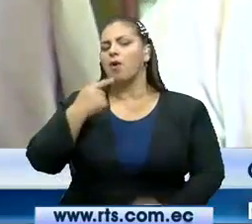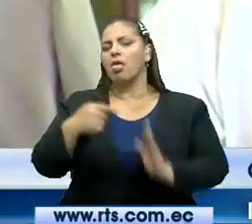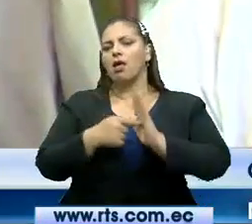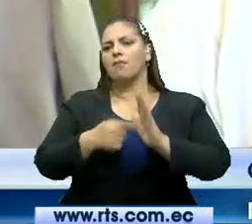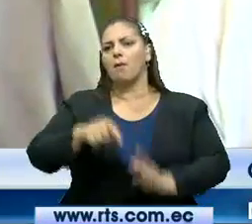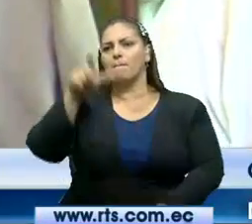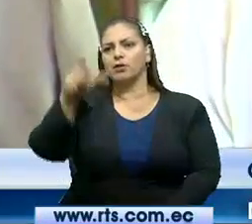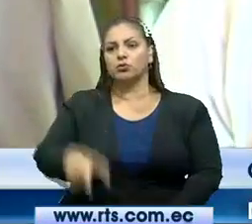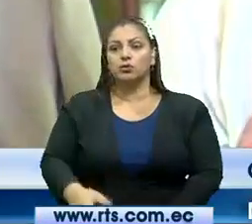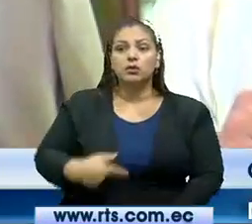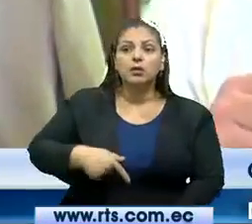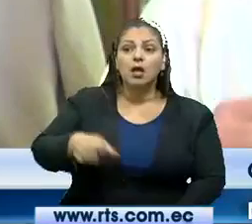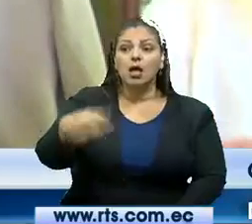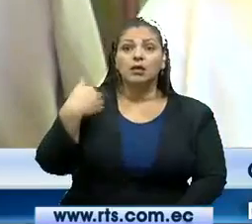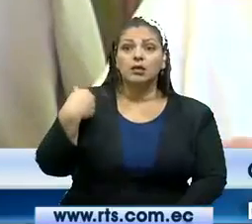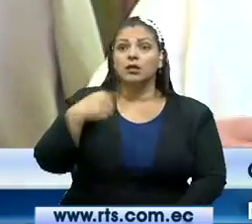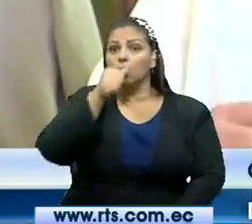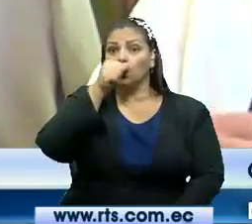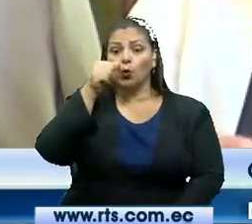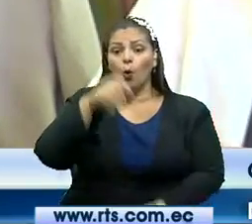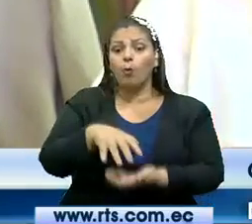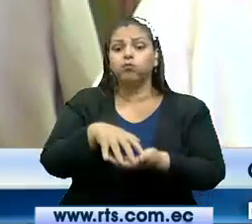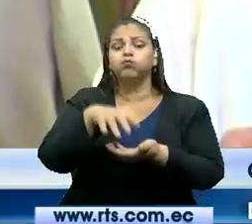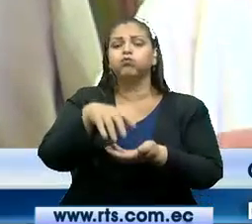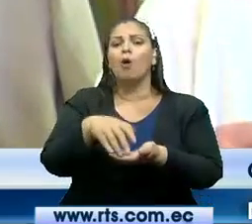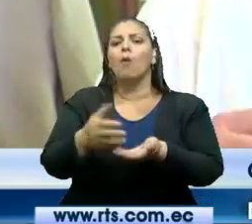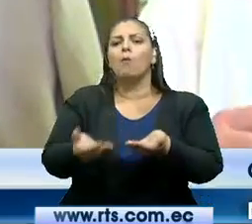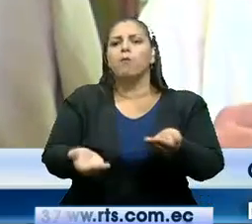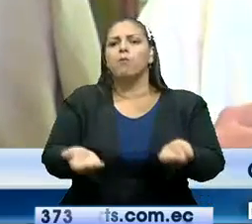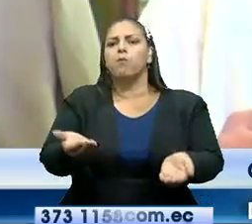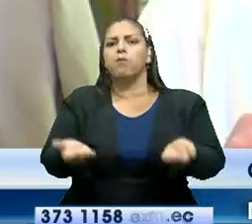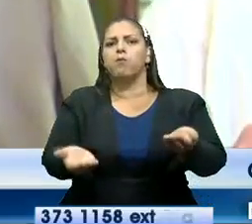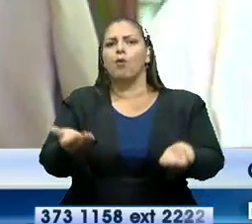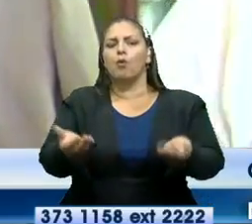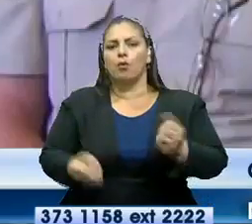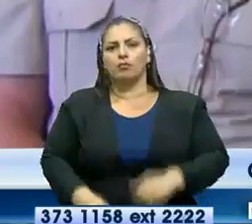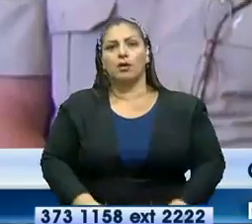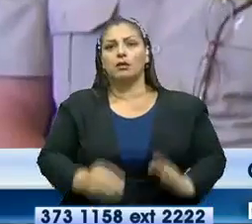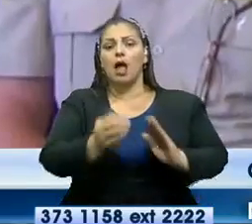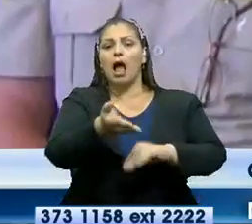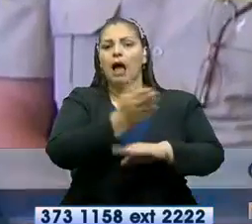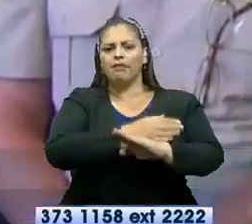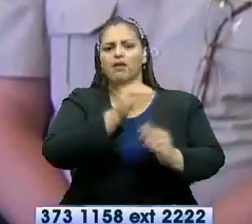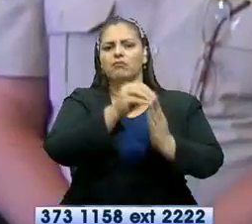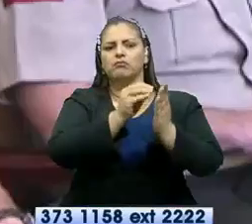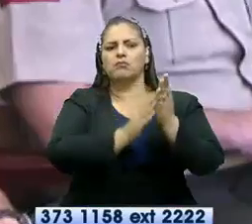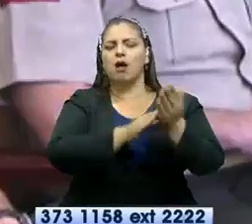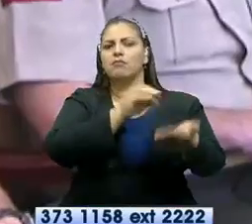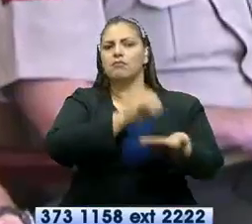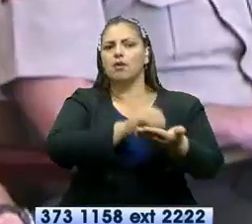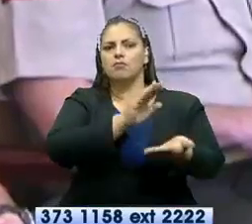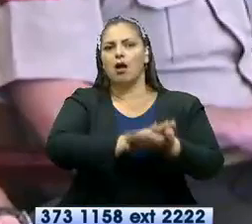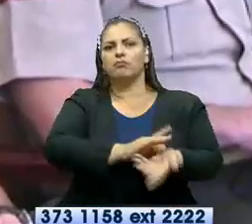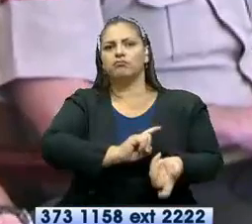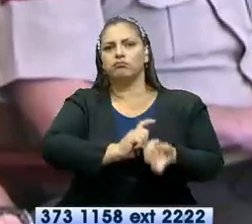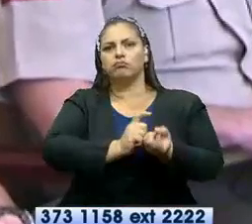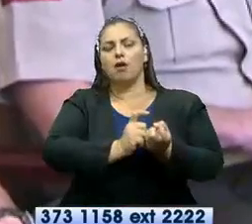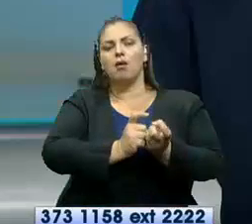se hace esta revisión periódica. No descartamos en absoluto que pueda ser revisada la tabla. Informó Jorge